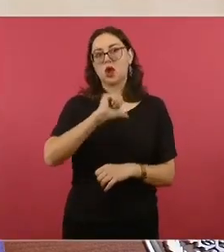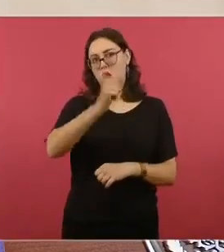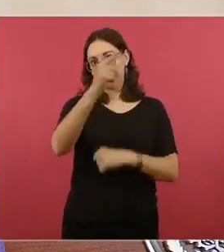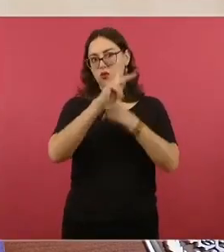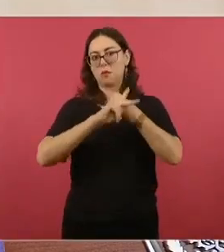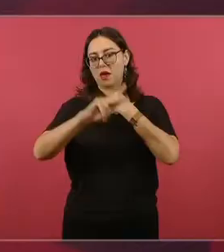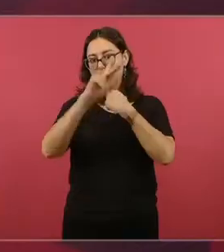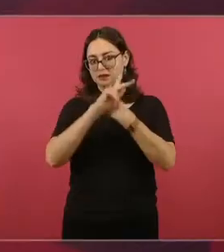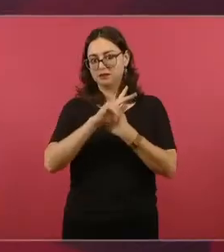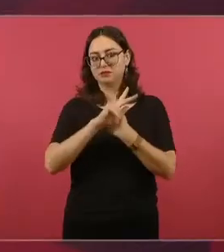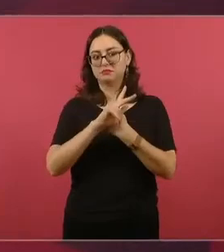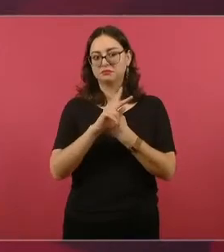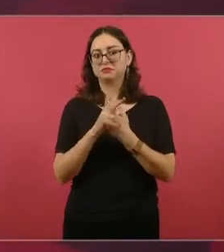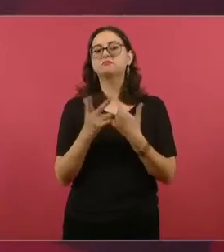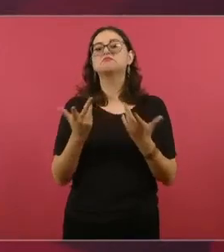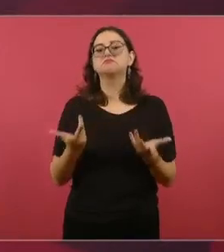extranjeras,